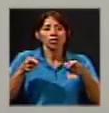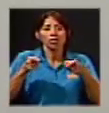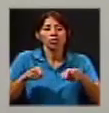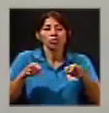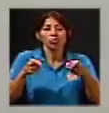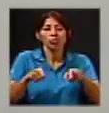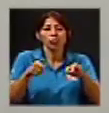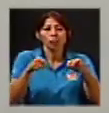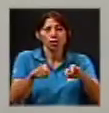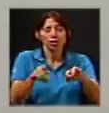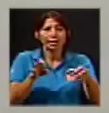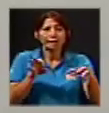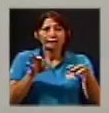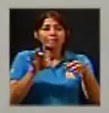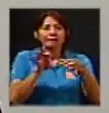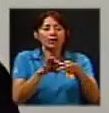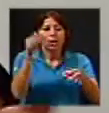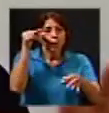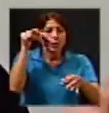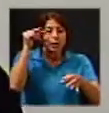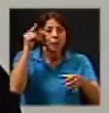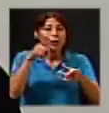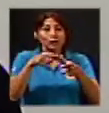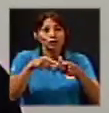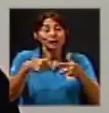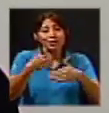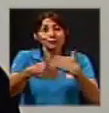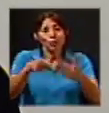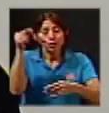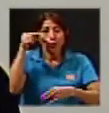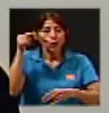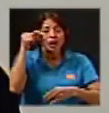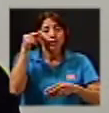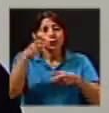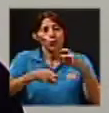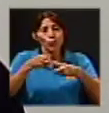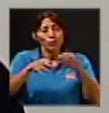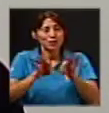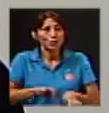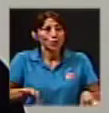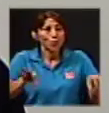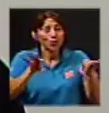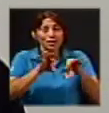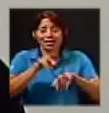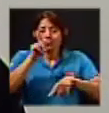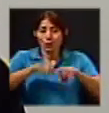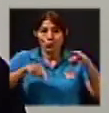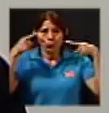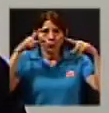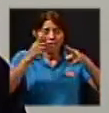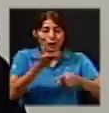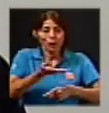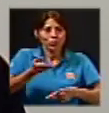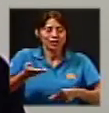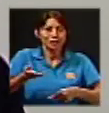se ha ido amarrando al gobierno, y entonces luego el gobierno tiene problemas importantes de hacer cosas, y entonces ojalá